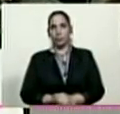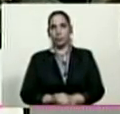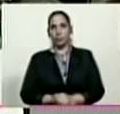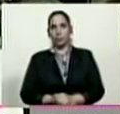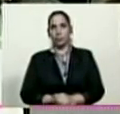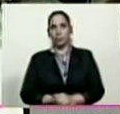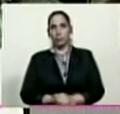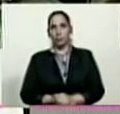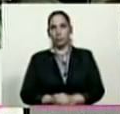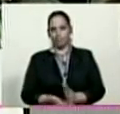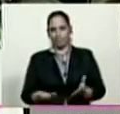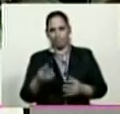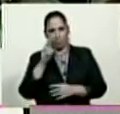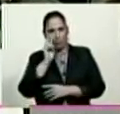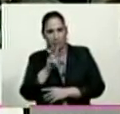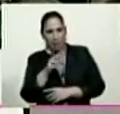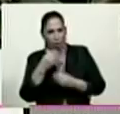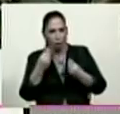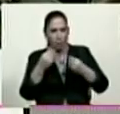dimensiones.